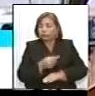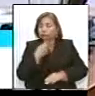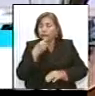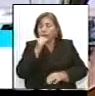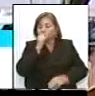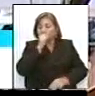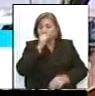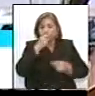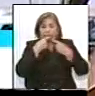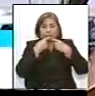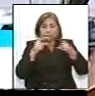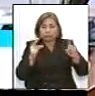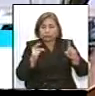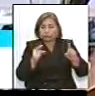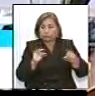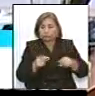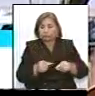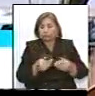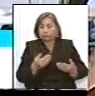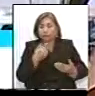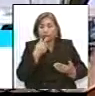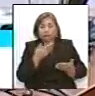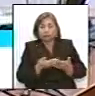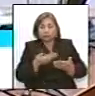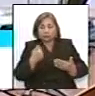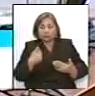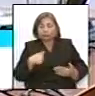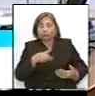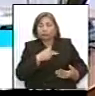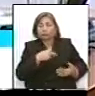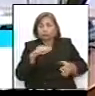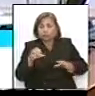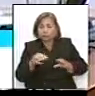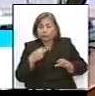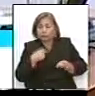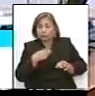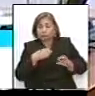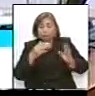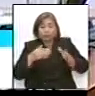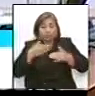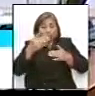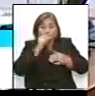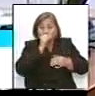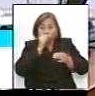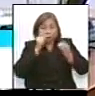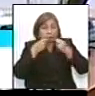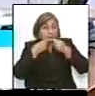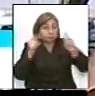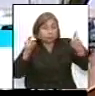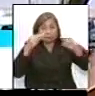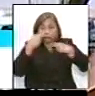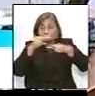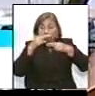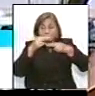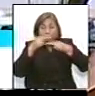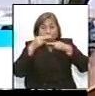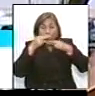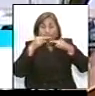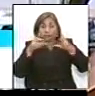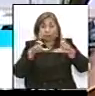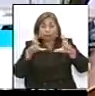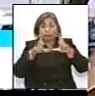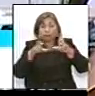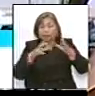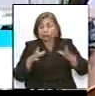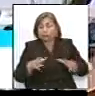un medio de comunicación. Y lo que siempre hacemos nosotros acá es que cuando sale un tema, lo que le llaman la noticia